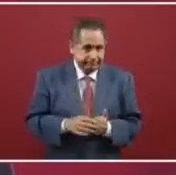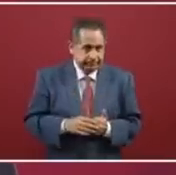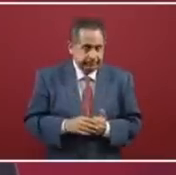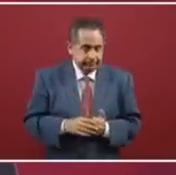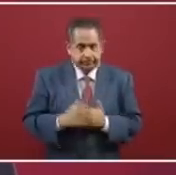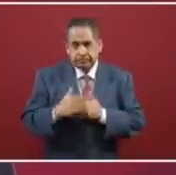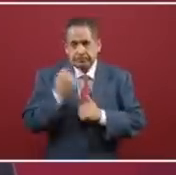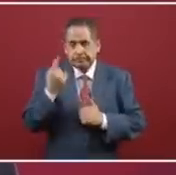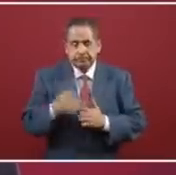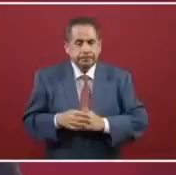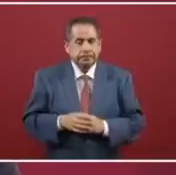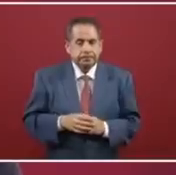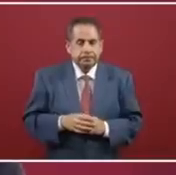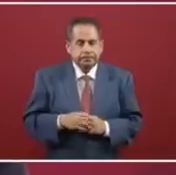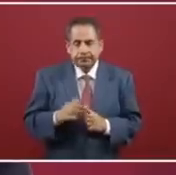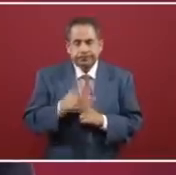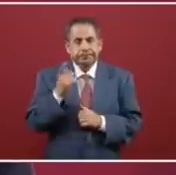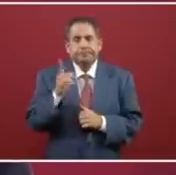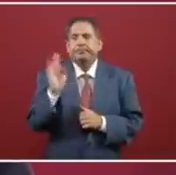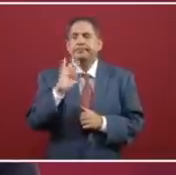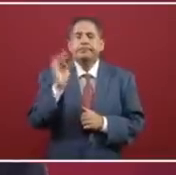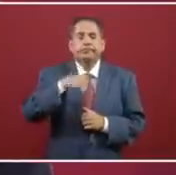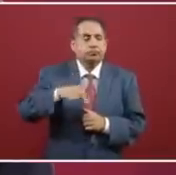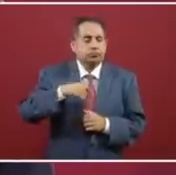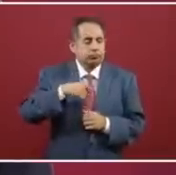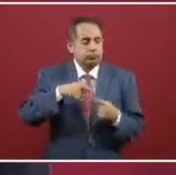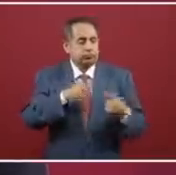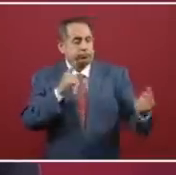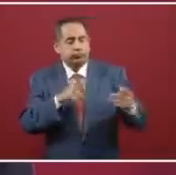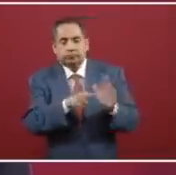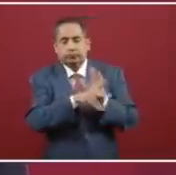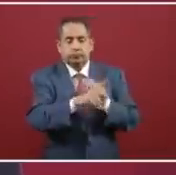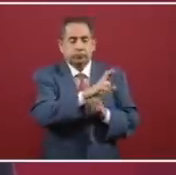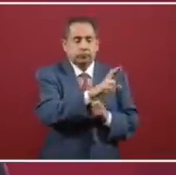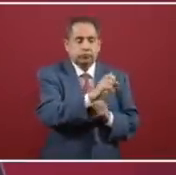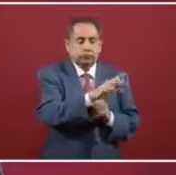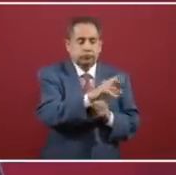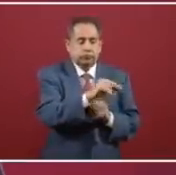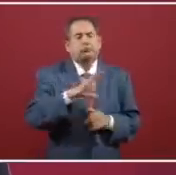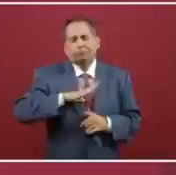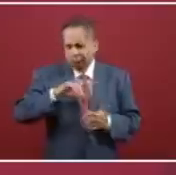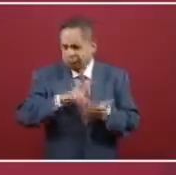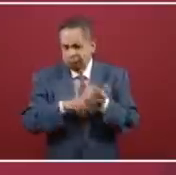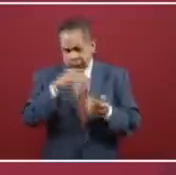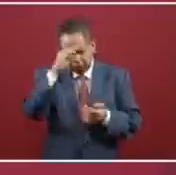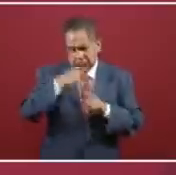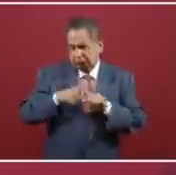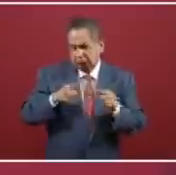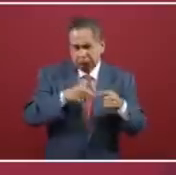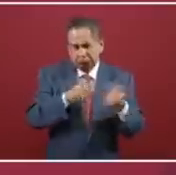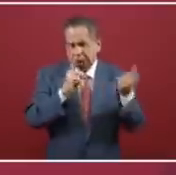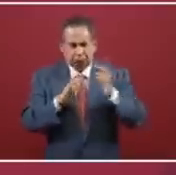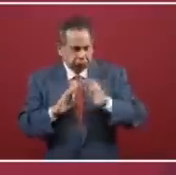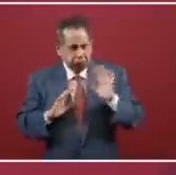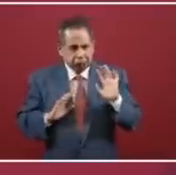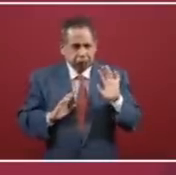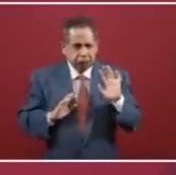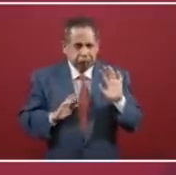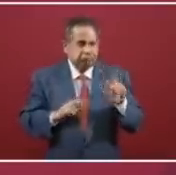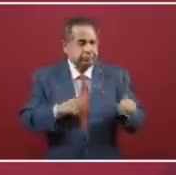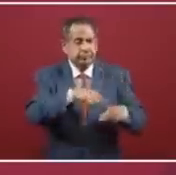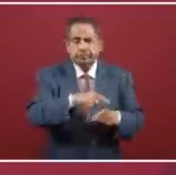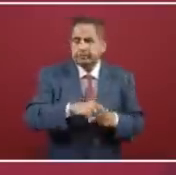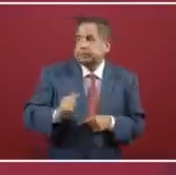qué podemos tener nosotros diferencias con el reforma como las tenemos y